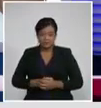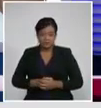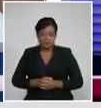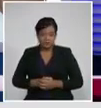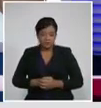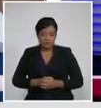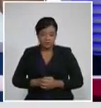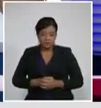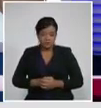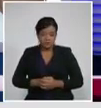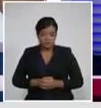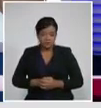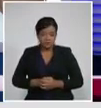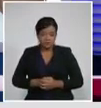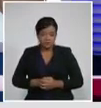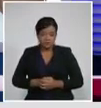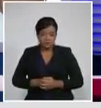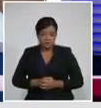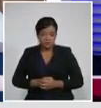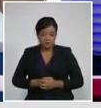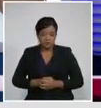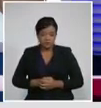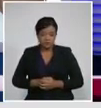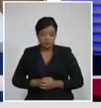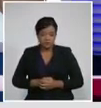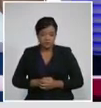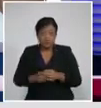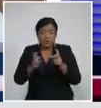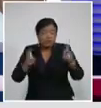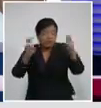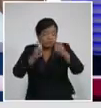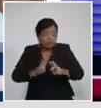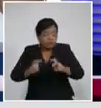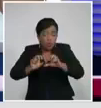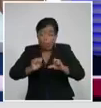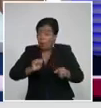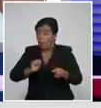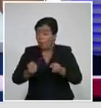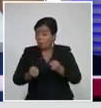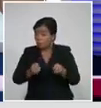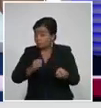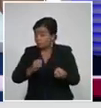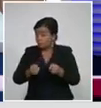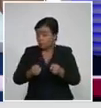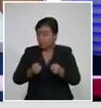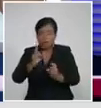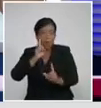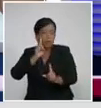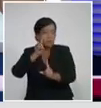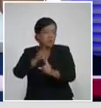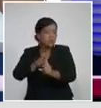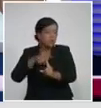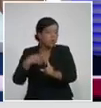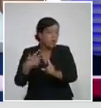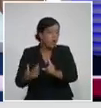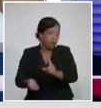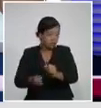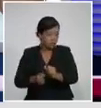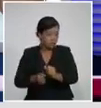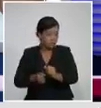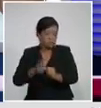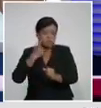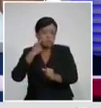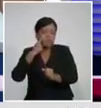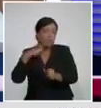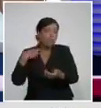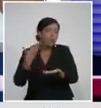que también es un estudio de intervención controlado, o sea, y que busca aumentar las evidencias de efectos